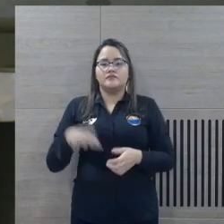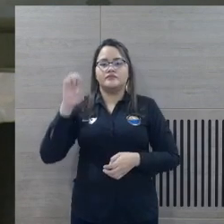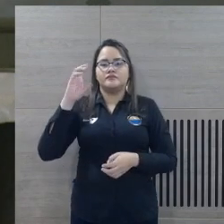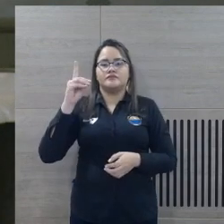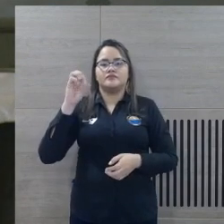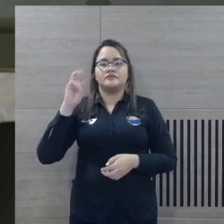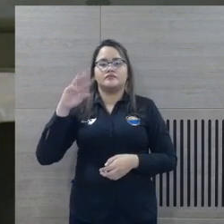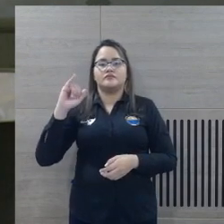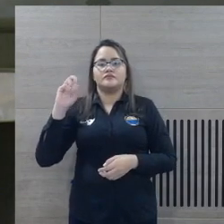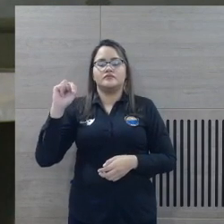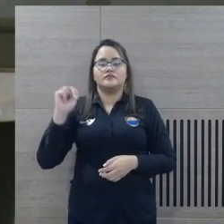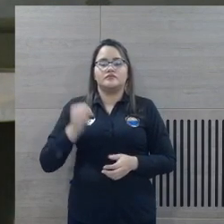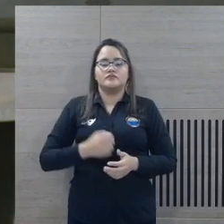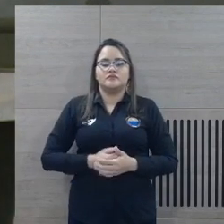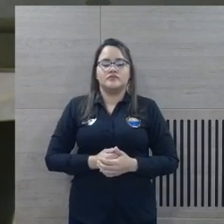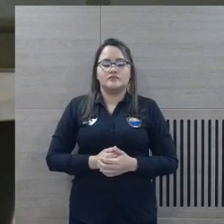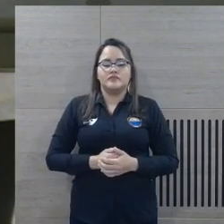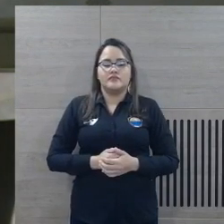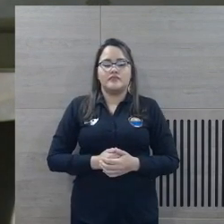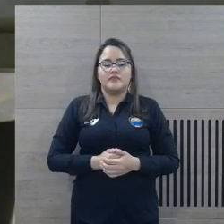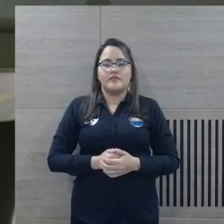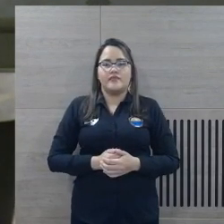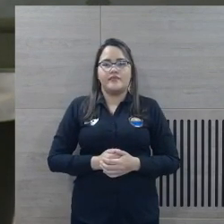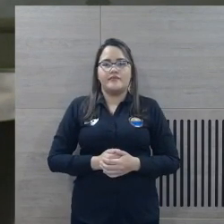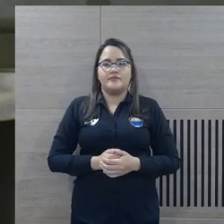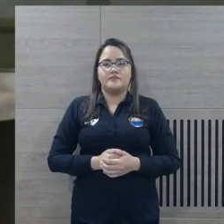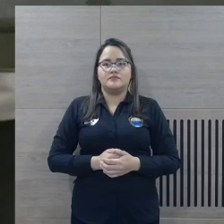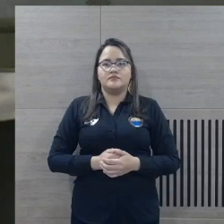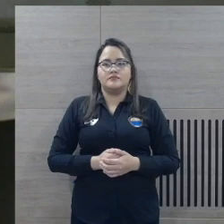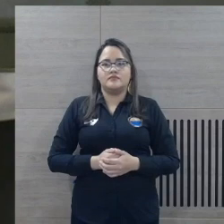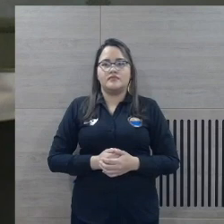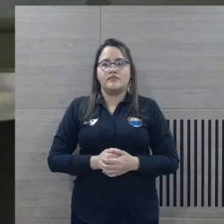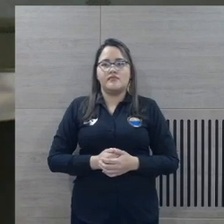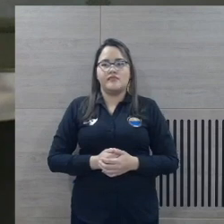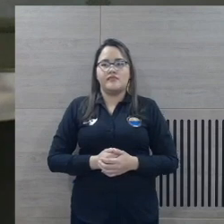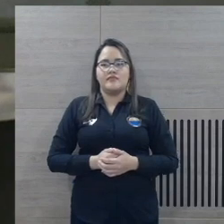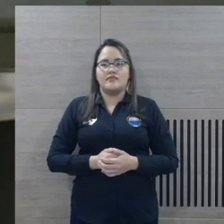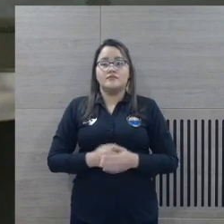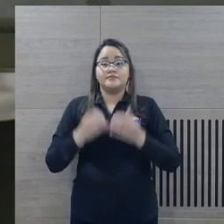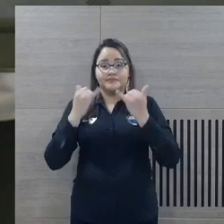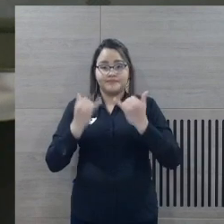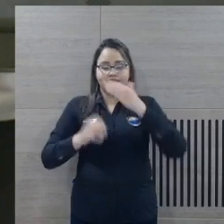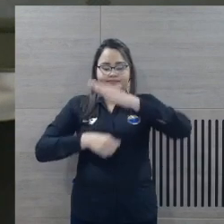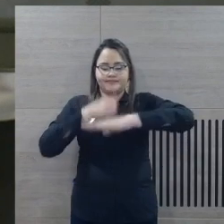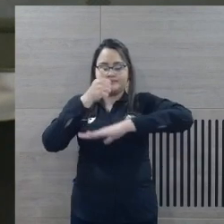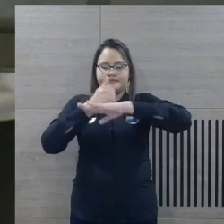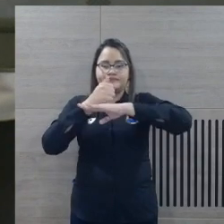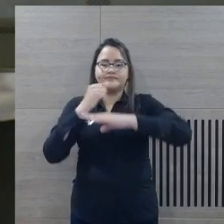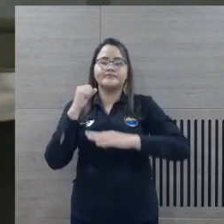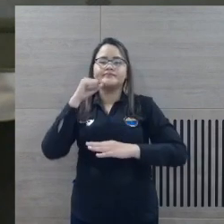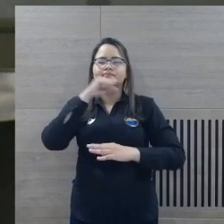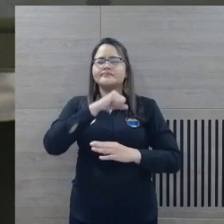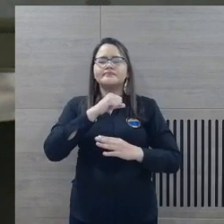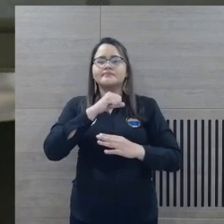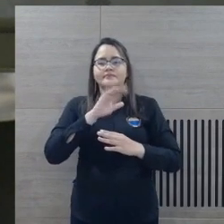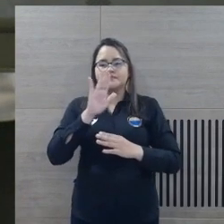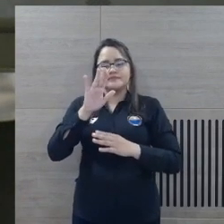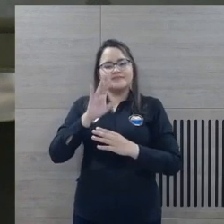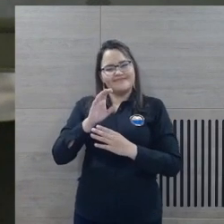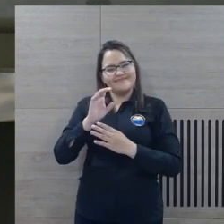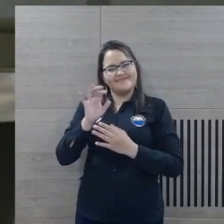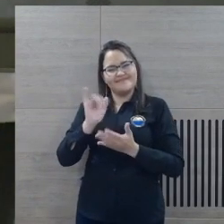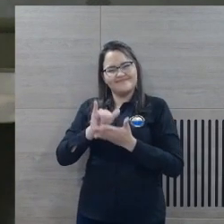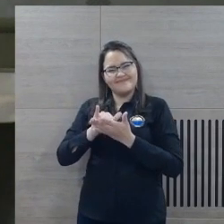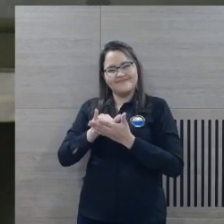A continuación, el rector de la Universidad del Magdalena hace entrega simbólica del reconocimiento de trabajo de grado individuales al robot LIED en representación de